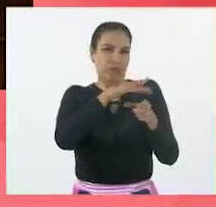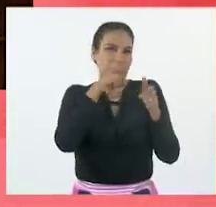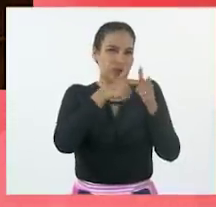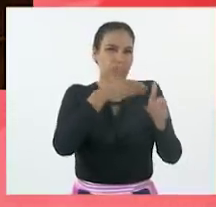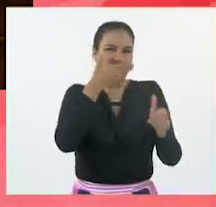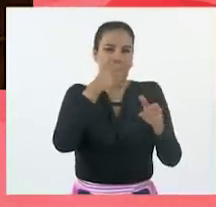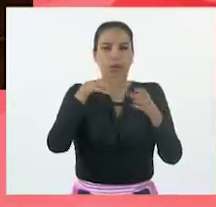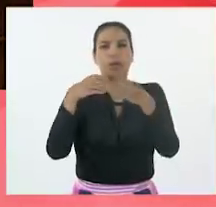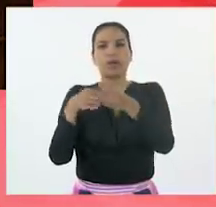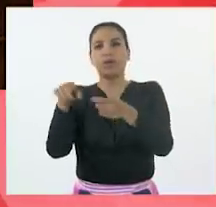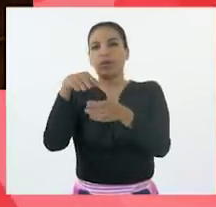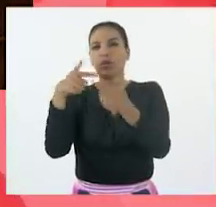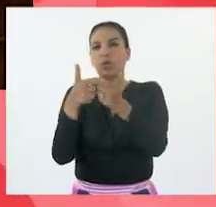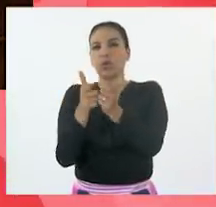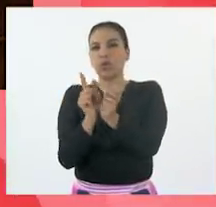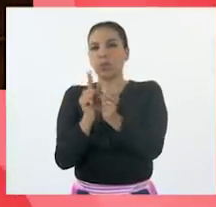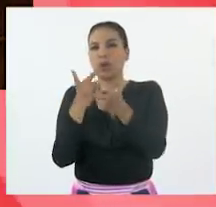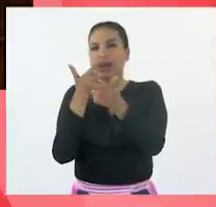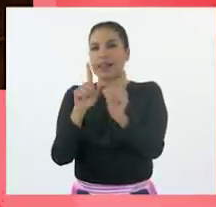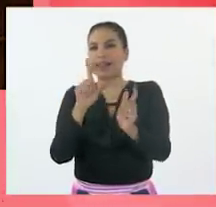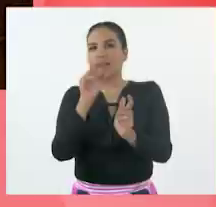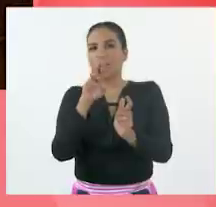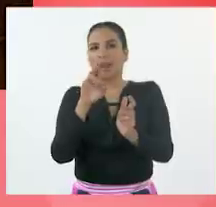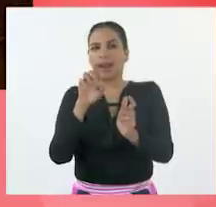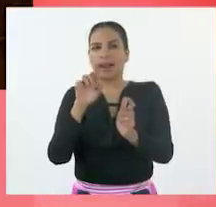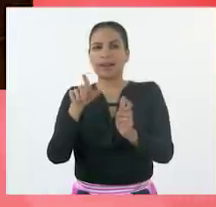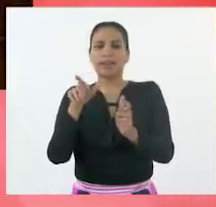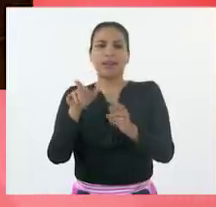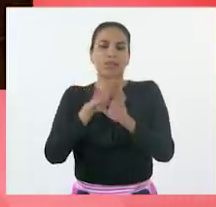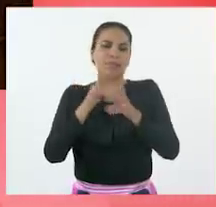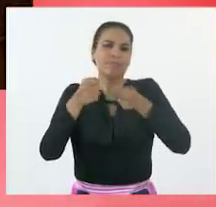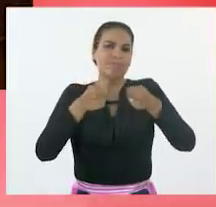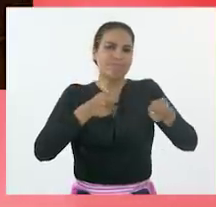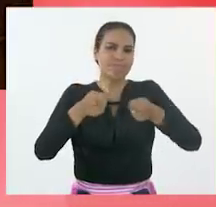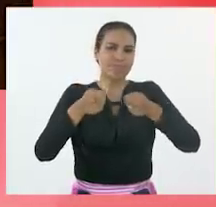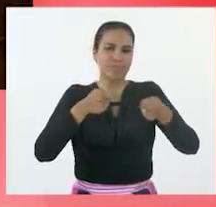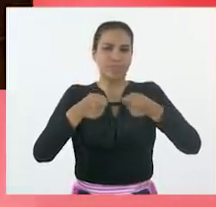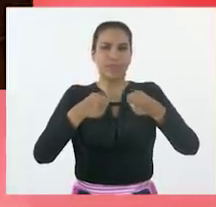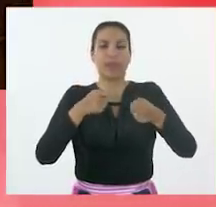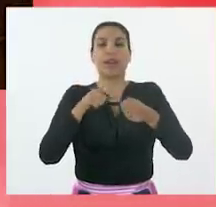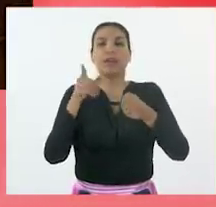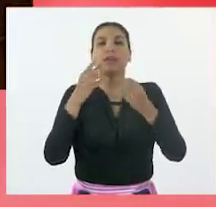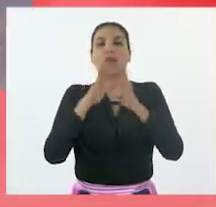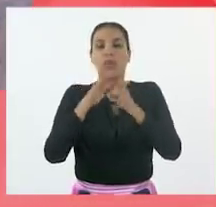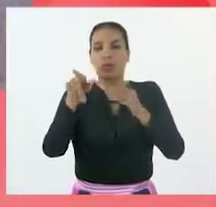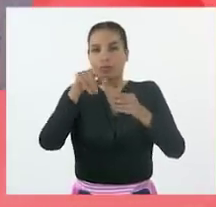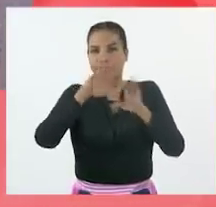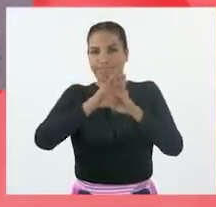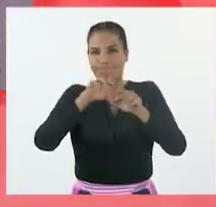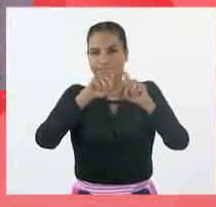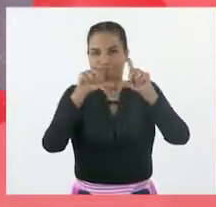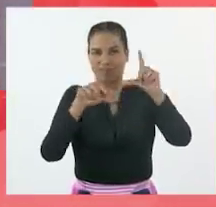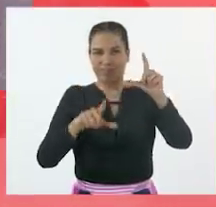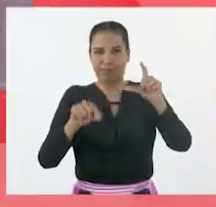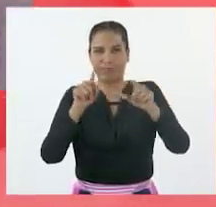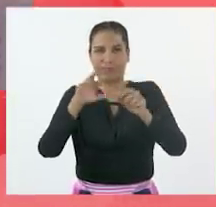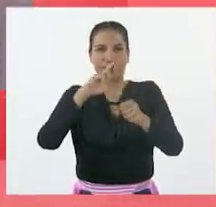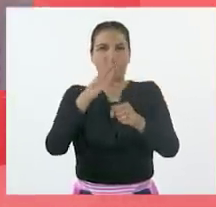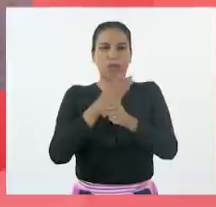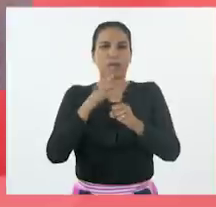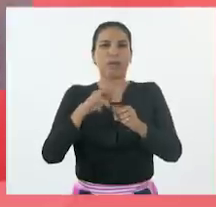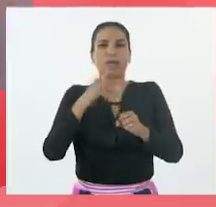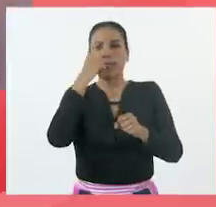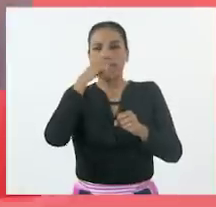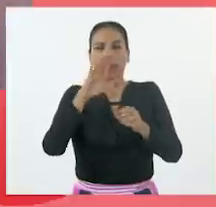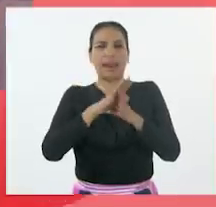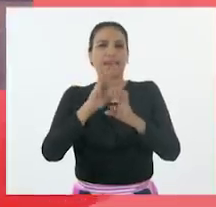representaba a los liberales, no tan radical, él era moderado, sostuvo la dignidad de la República, se alza como un paladín